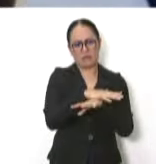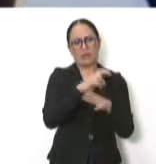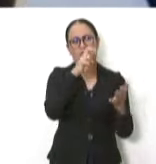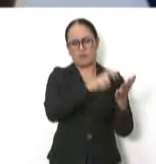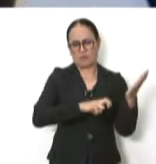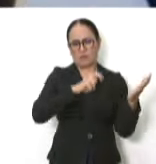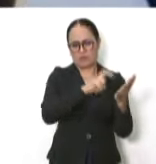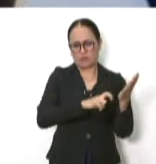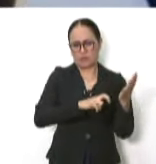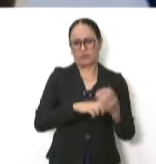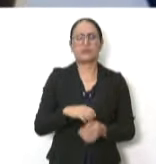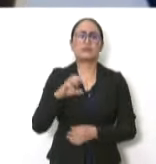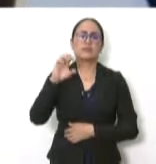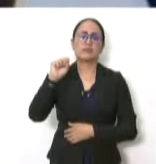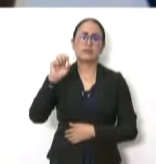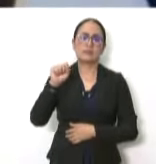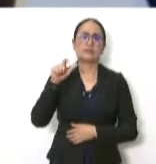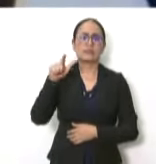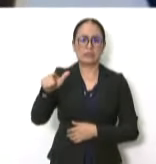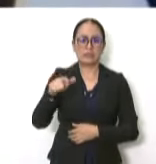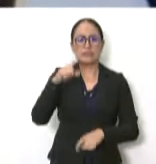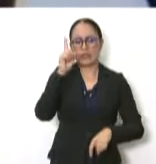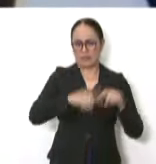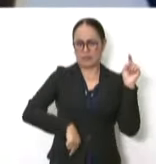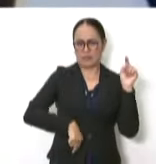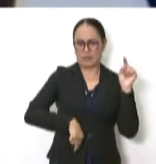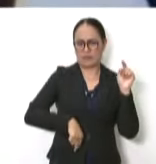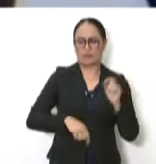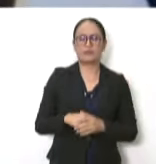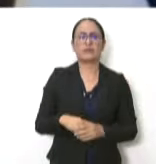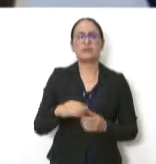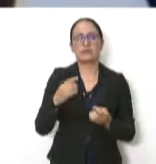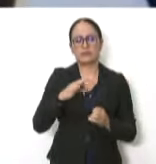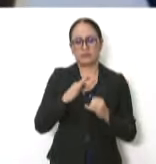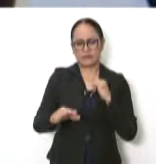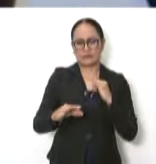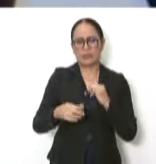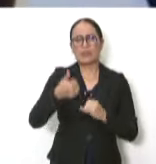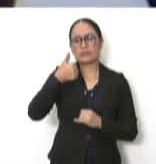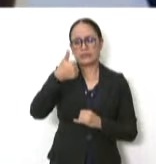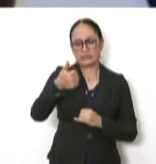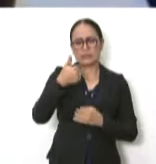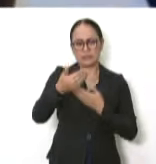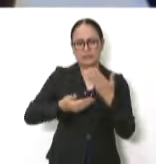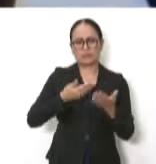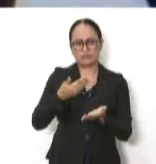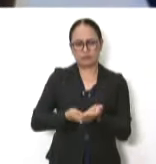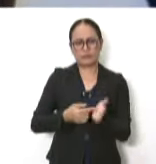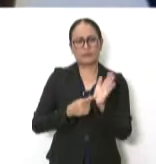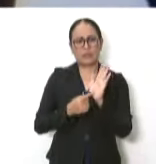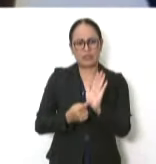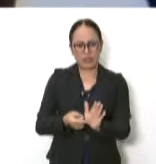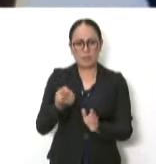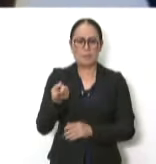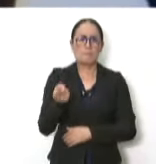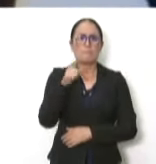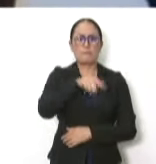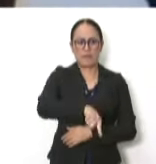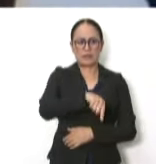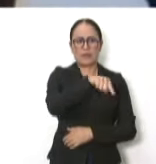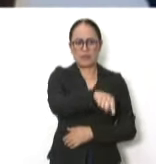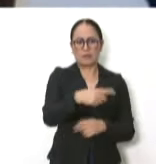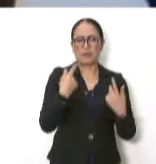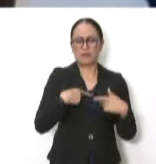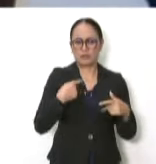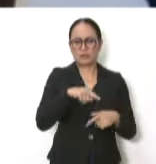respuesta. 67 la revocan y finalmente 6 proyectos de resolución proponen ordenar al sujeto